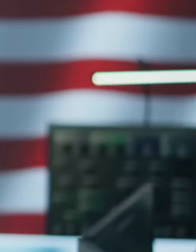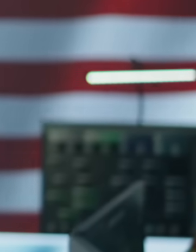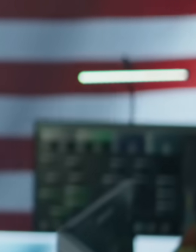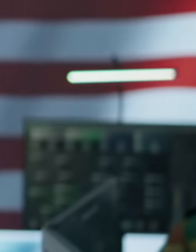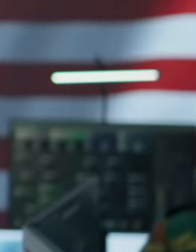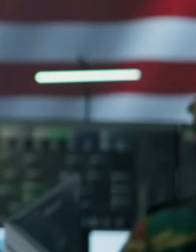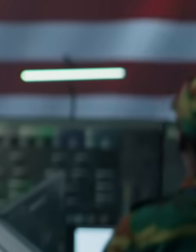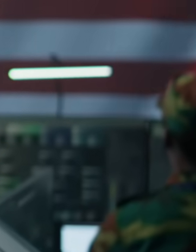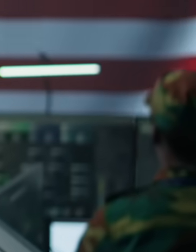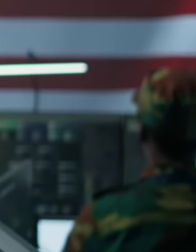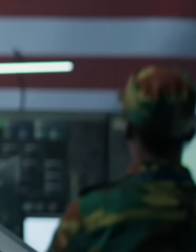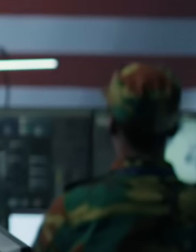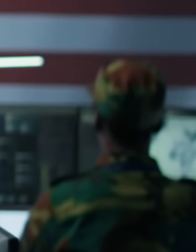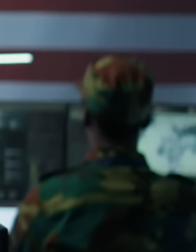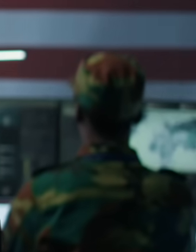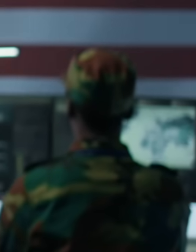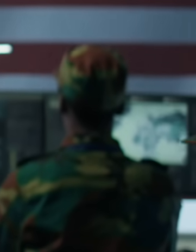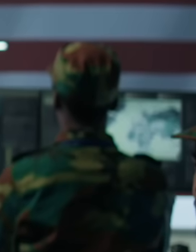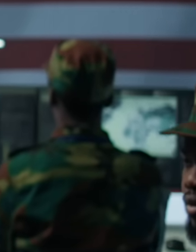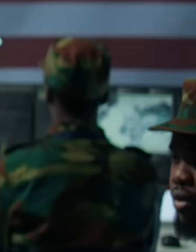lo ocurrido en Venezuela